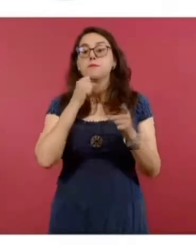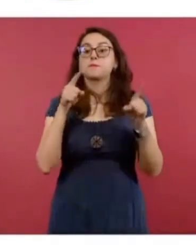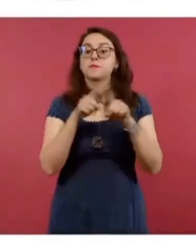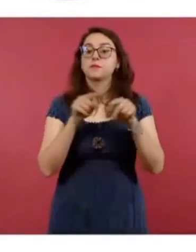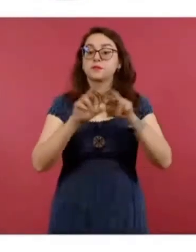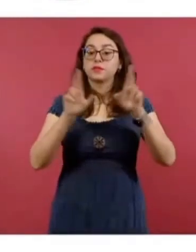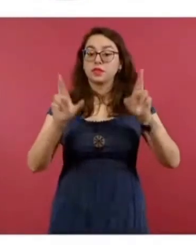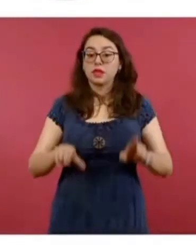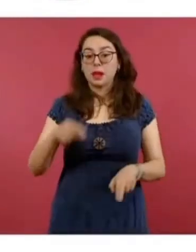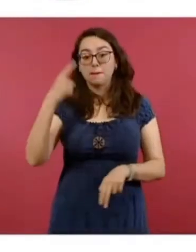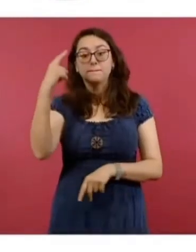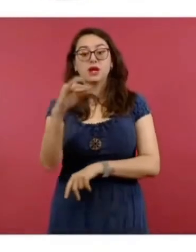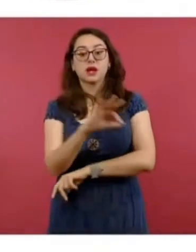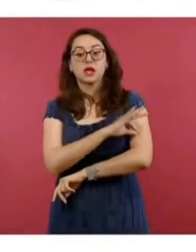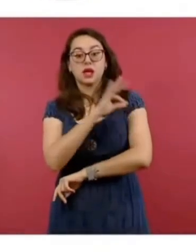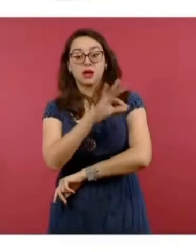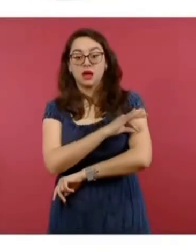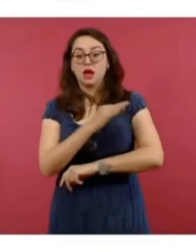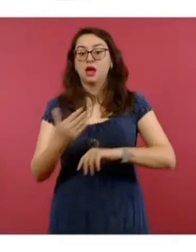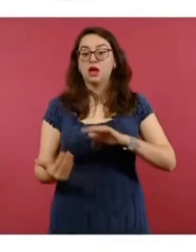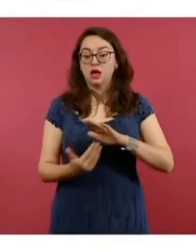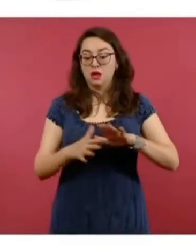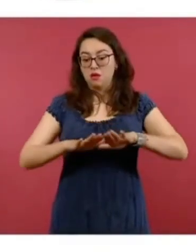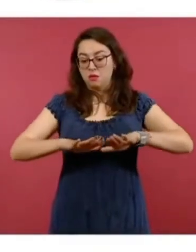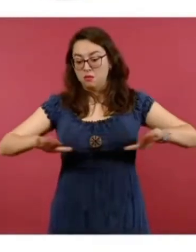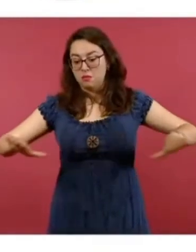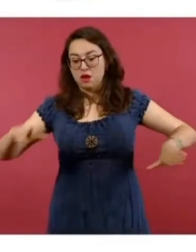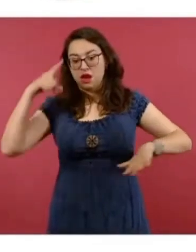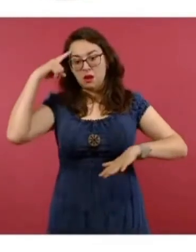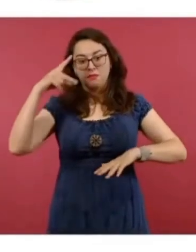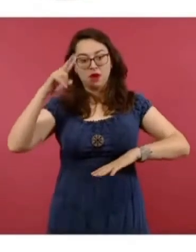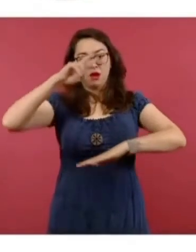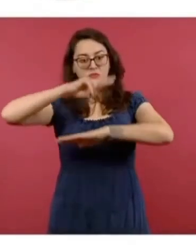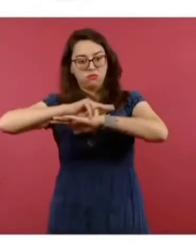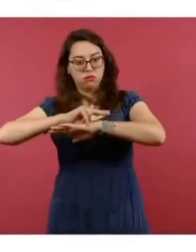lámparas obstétricas, mesas de exploración, mesas universales,